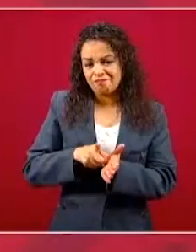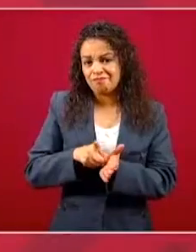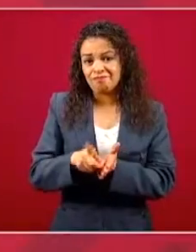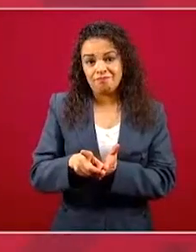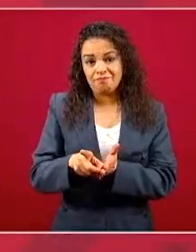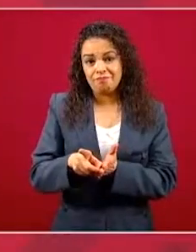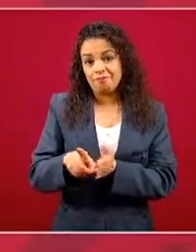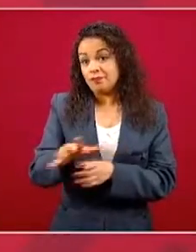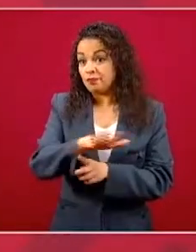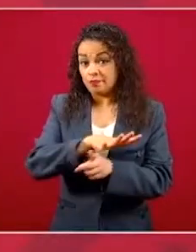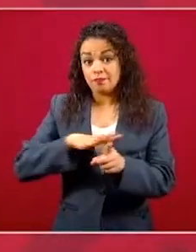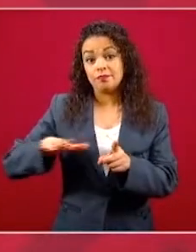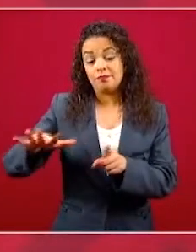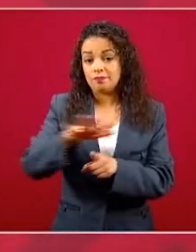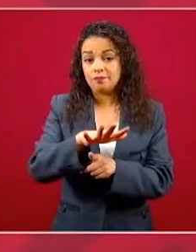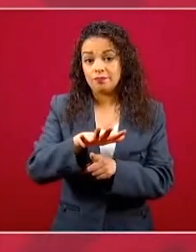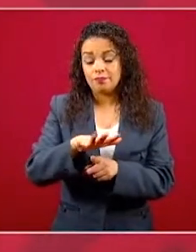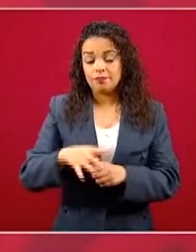condenamos